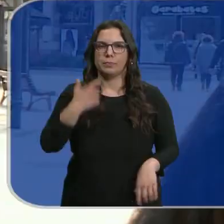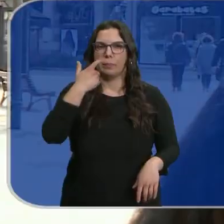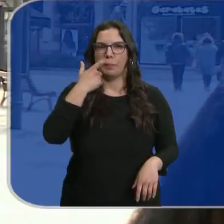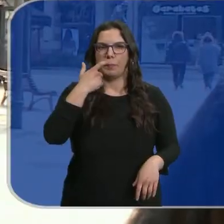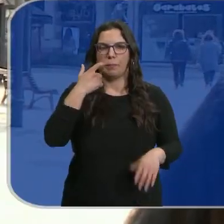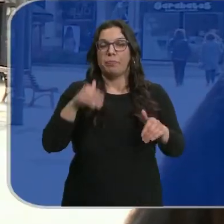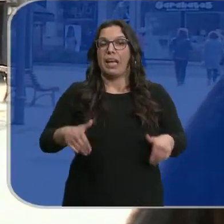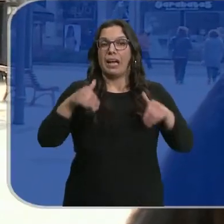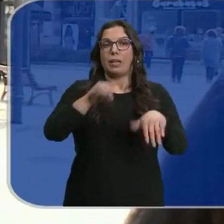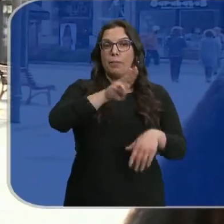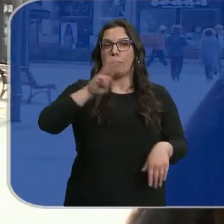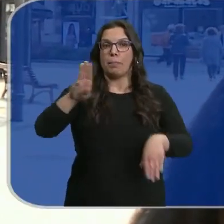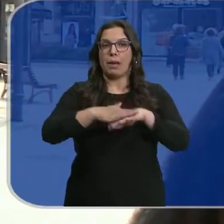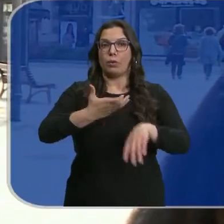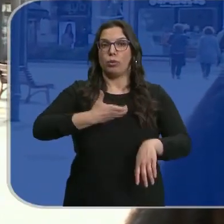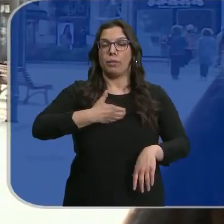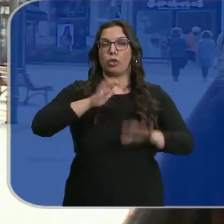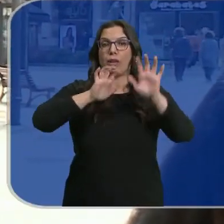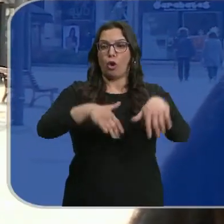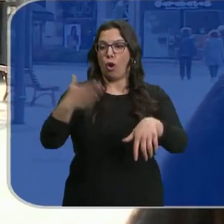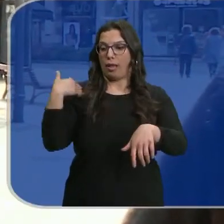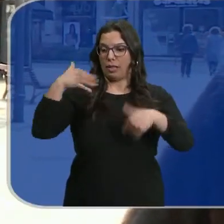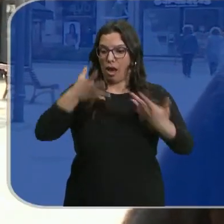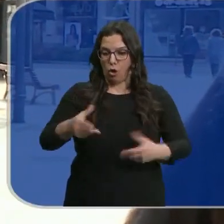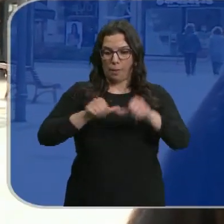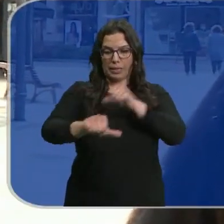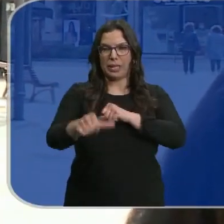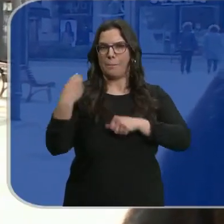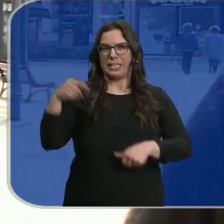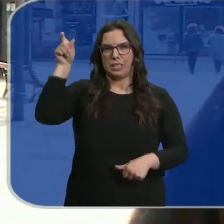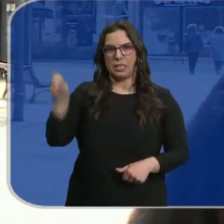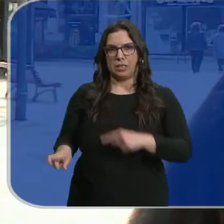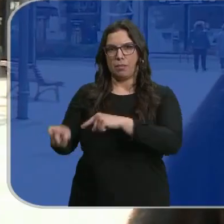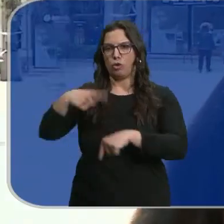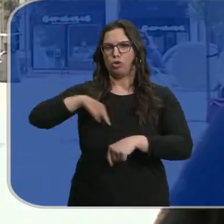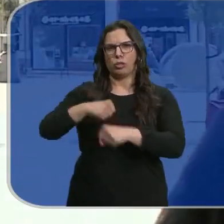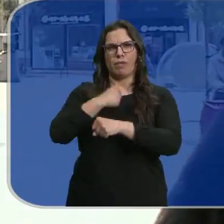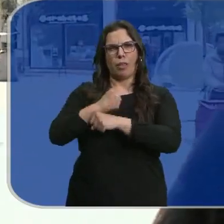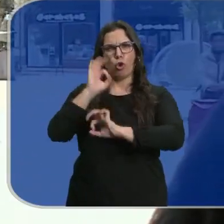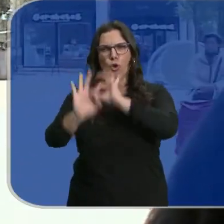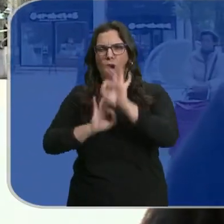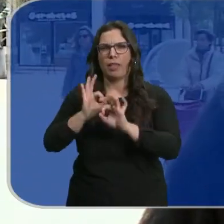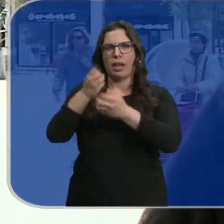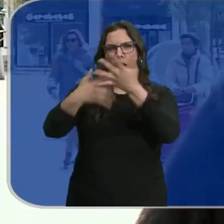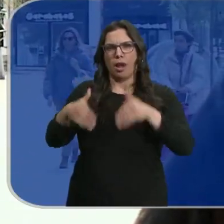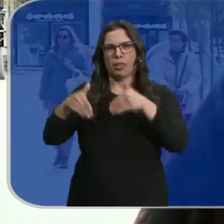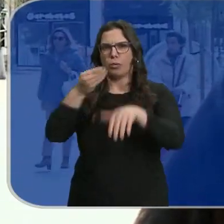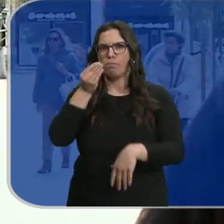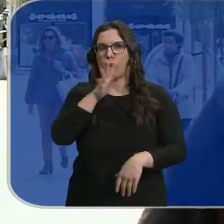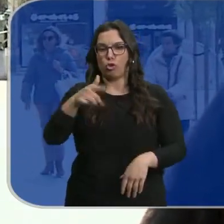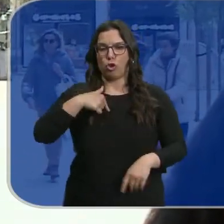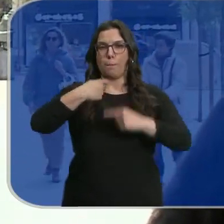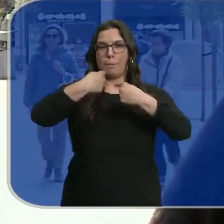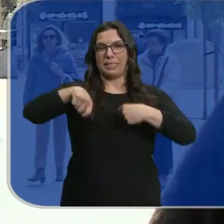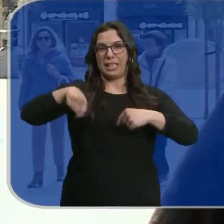La candidata del PP al Ayuntamiento de León ha sido y va a ser Margarita Torres. Estamos trabajando en la mejor candidatura. Como presidenta provincial del partido